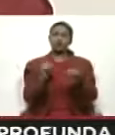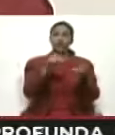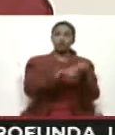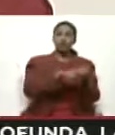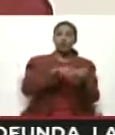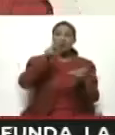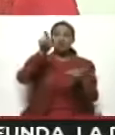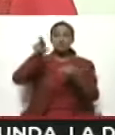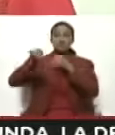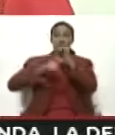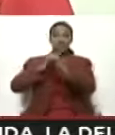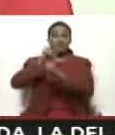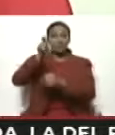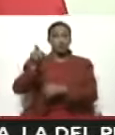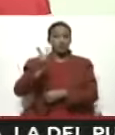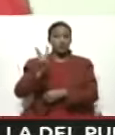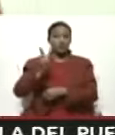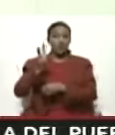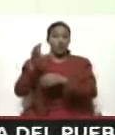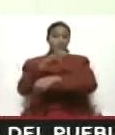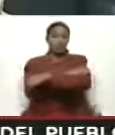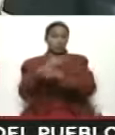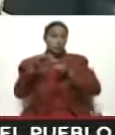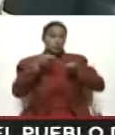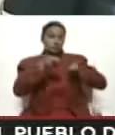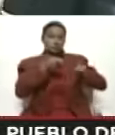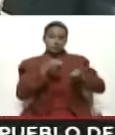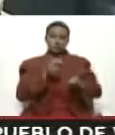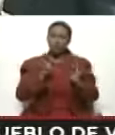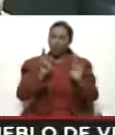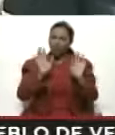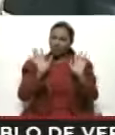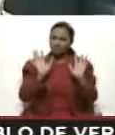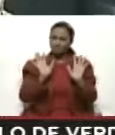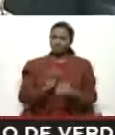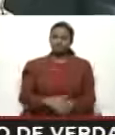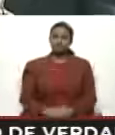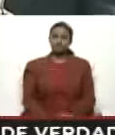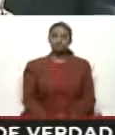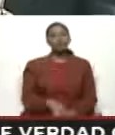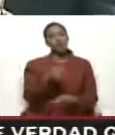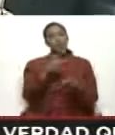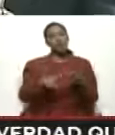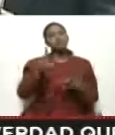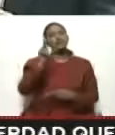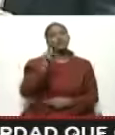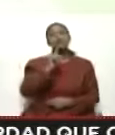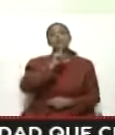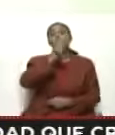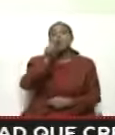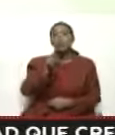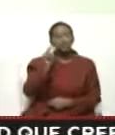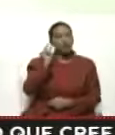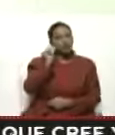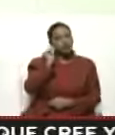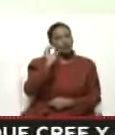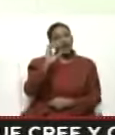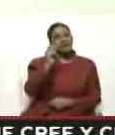afuera. Gracias, Marina. La segunda pregunta la realiza Carla Hernández por